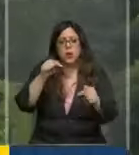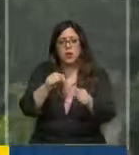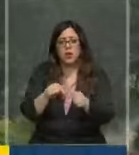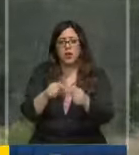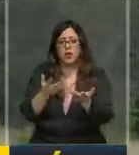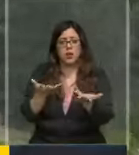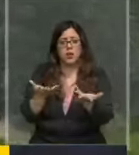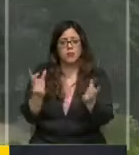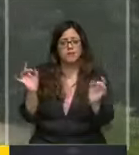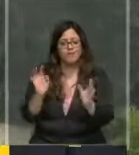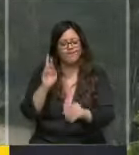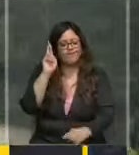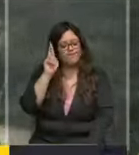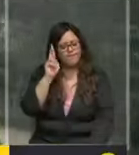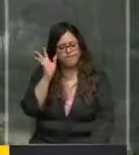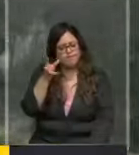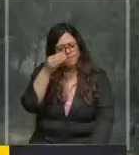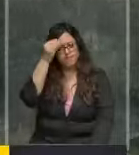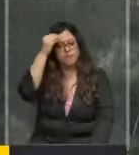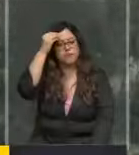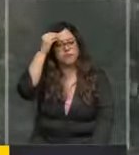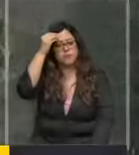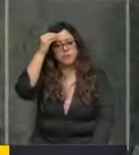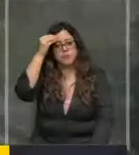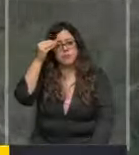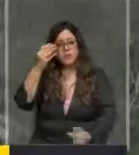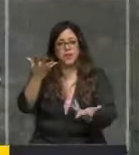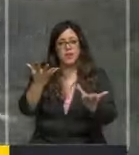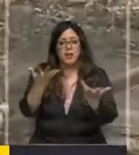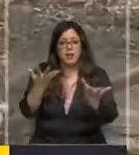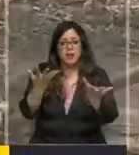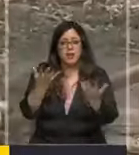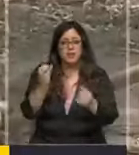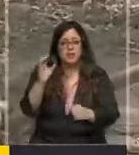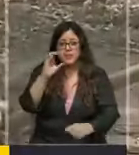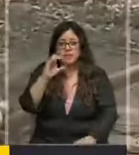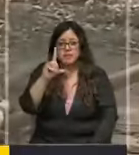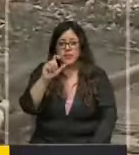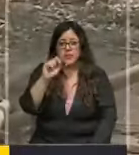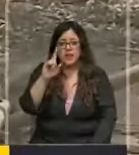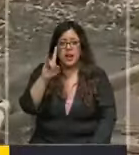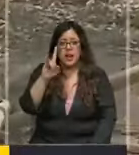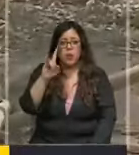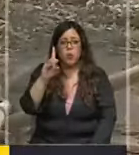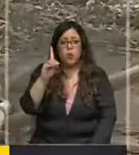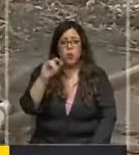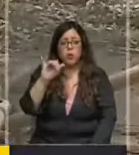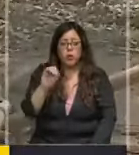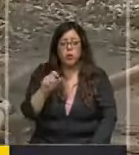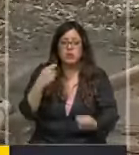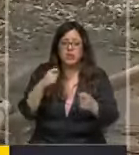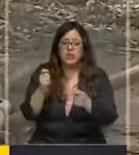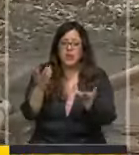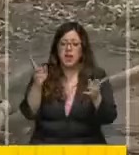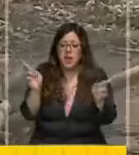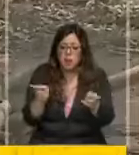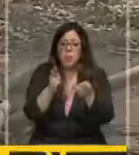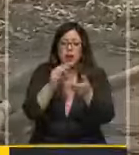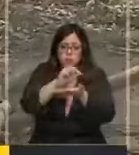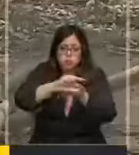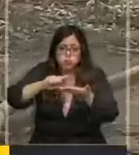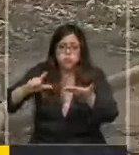quedará en los recuerdos. Entre las ramas y cenizas, Claudio busca recuperar algo de lo que era su emprendimiento, uno que inició